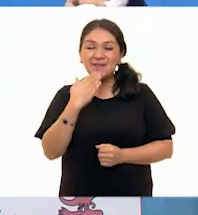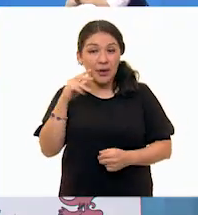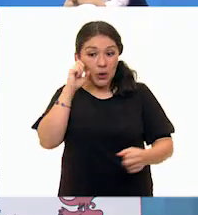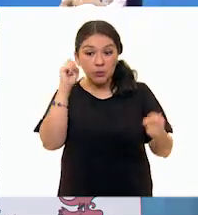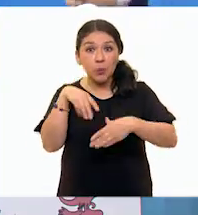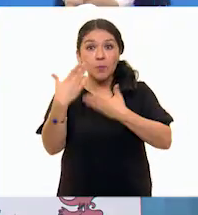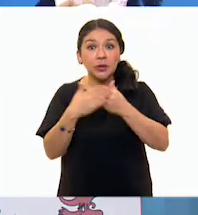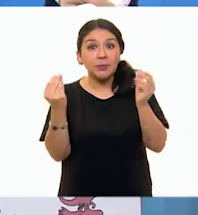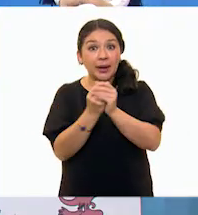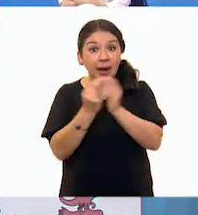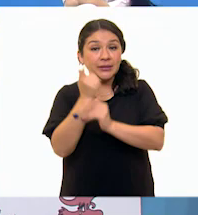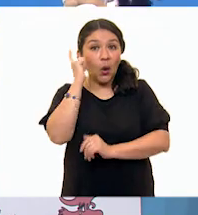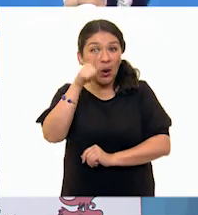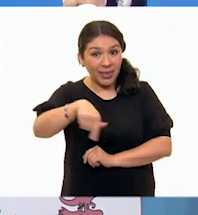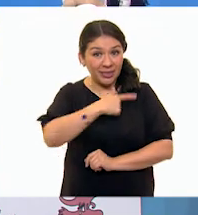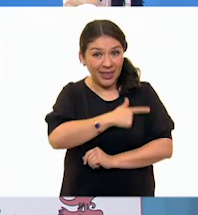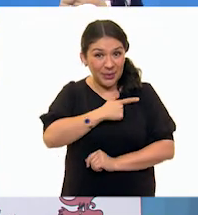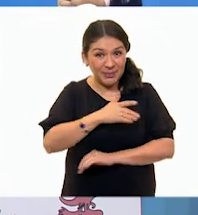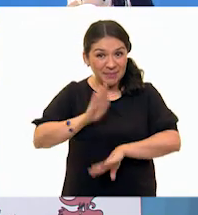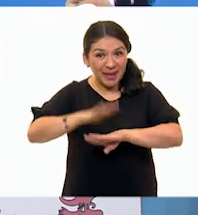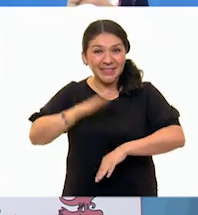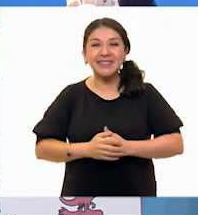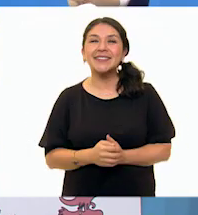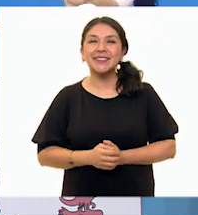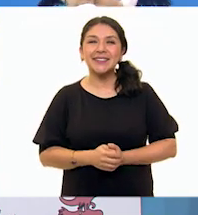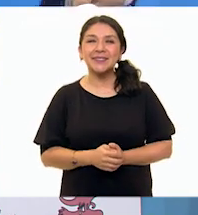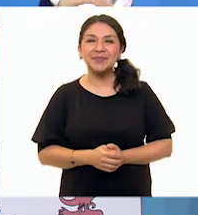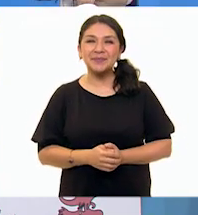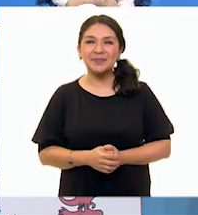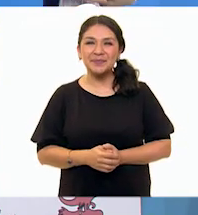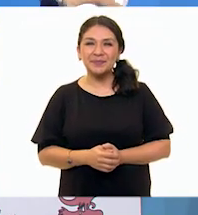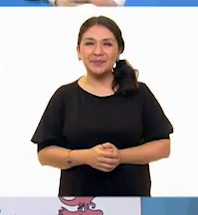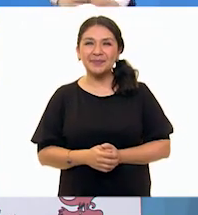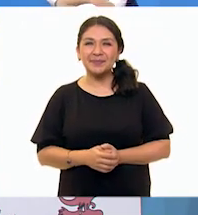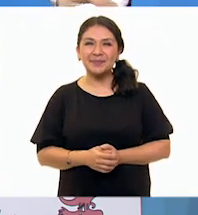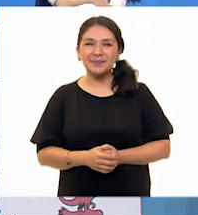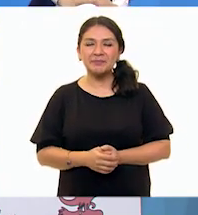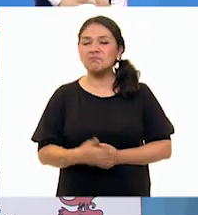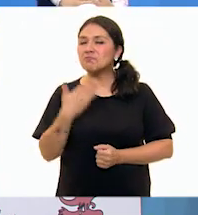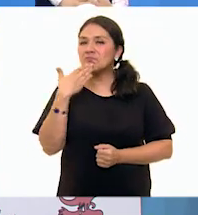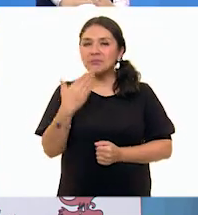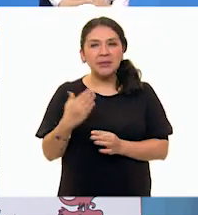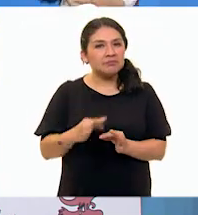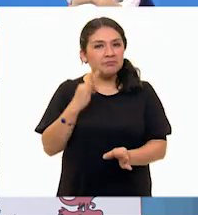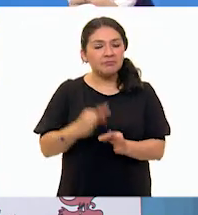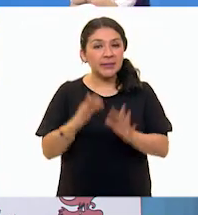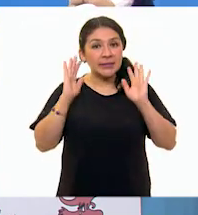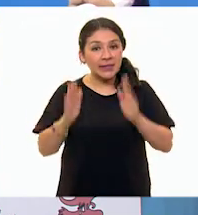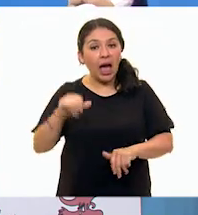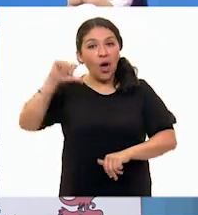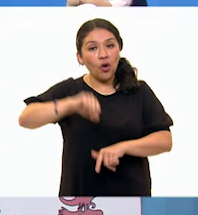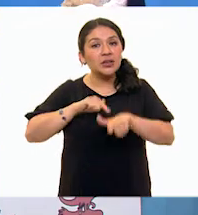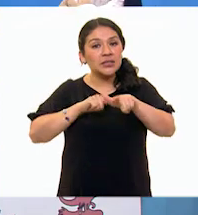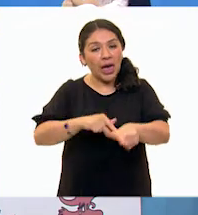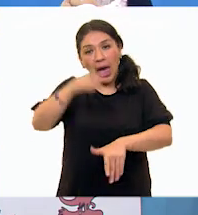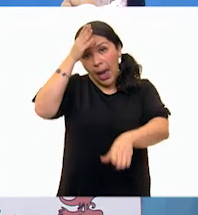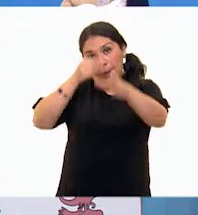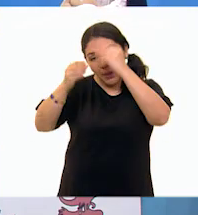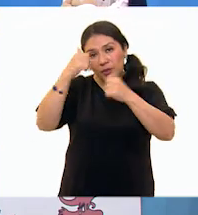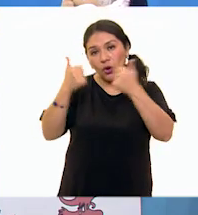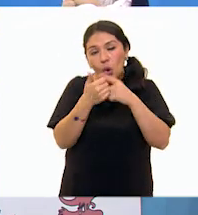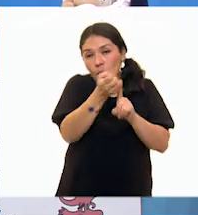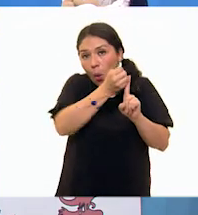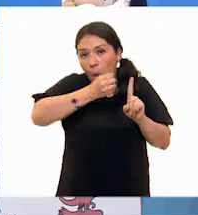siguiente sesión y espero que te sea de utilidad. Me parece excelente que hayamos retomado el trabajo con